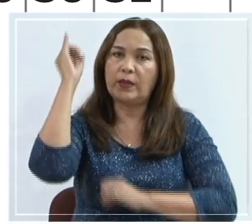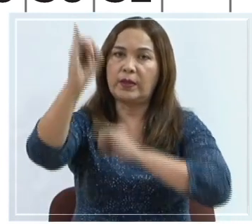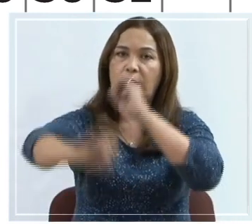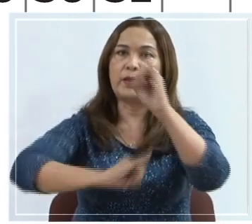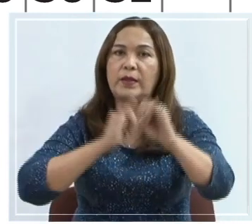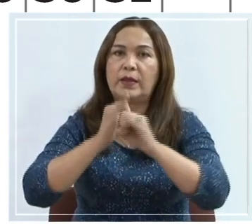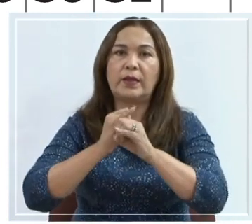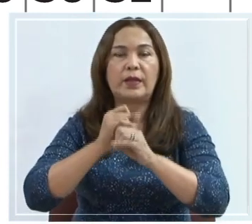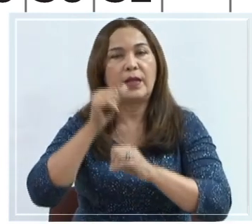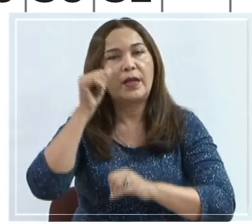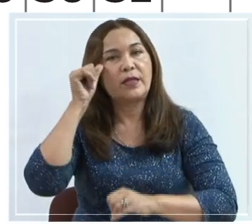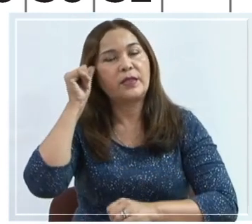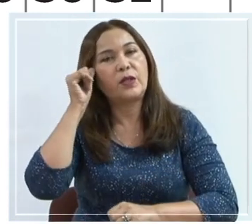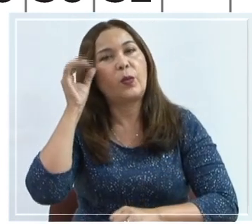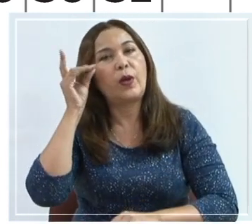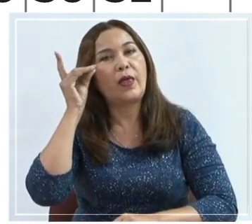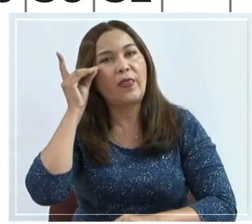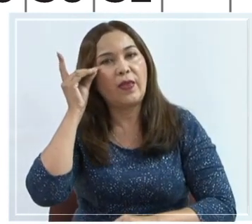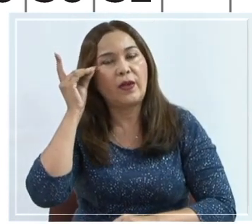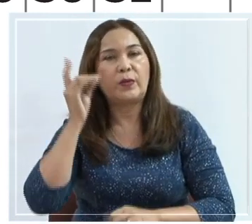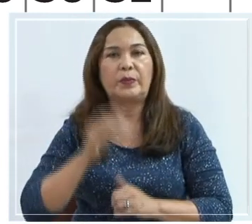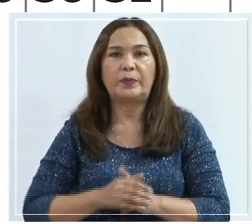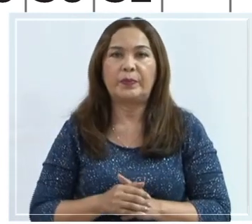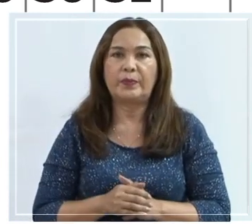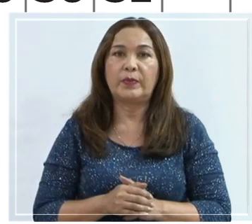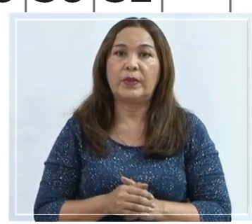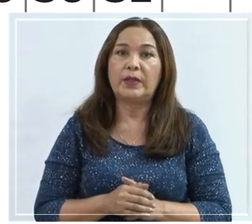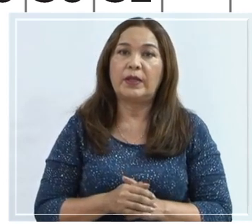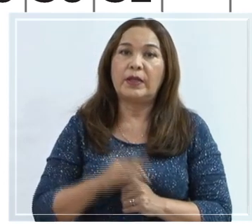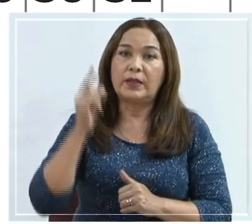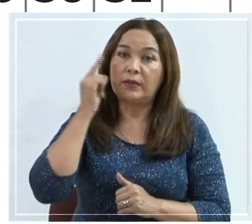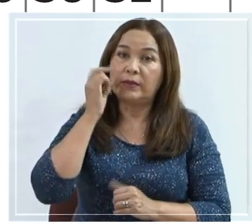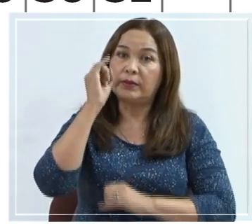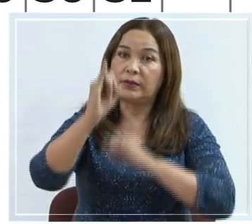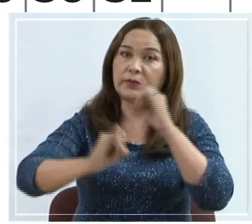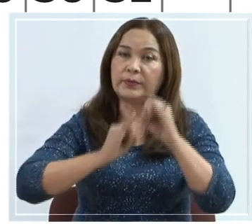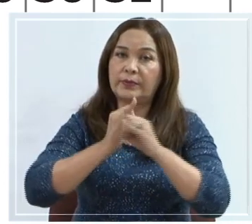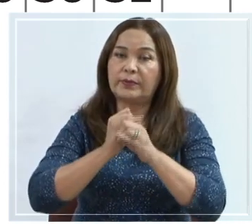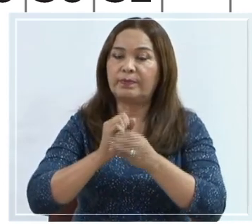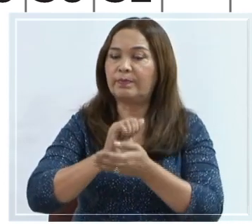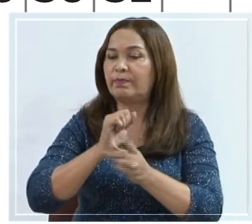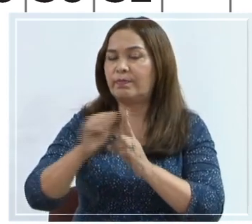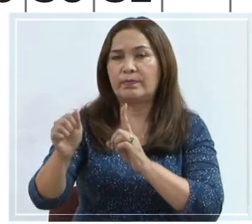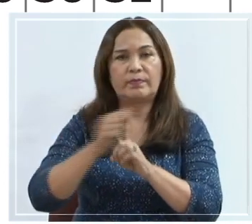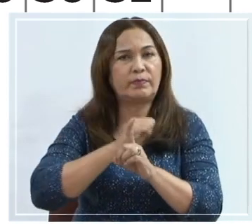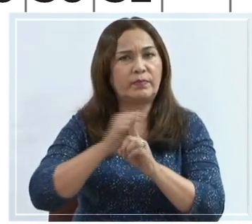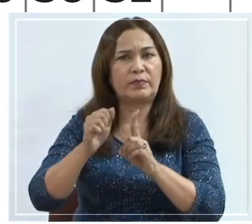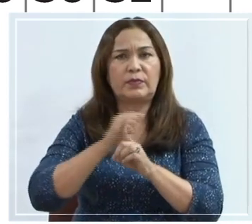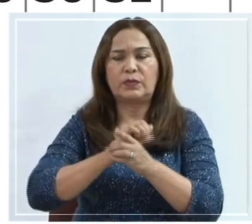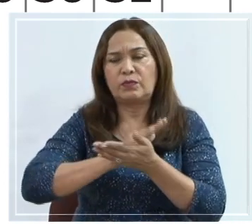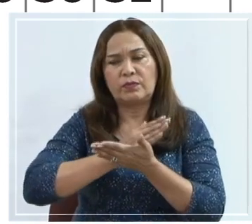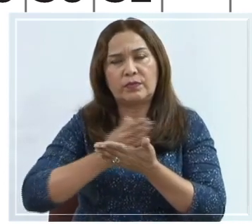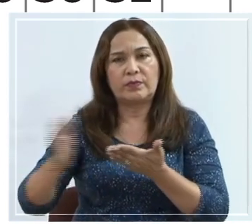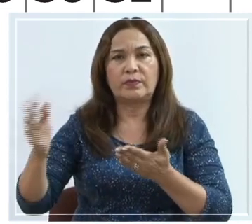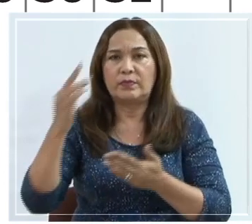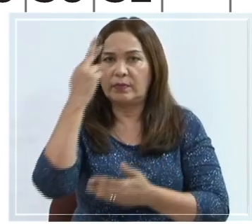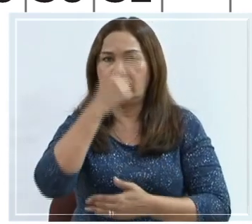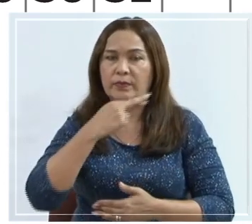internacional del síndrome de dawn día internacional por la eliminación de la discriminación racial